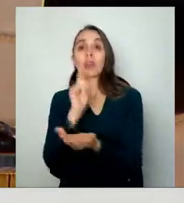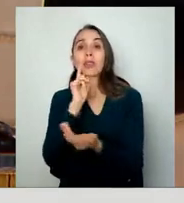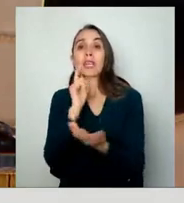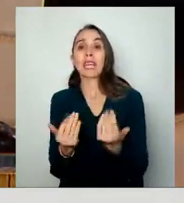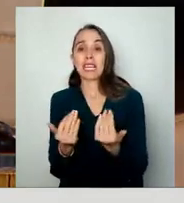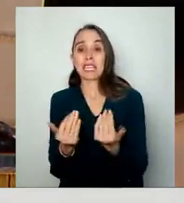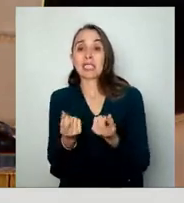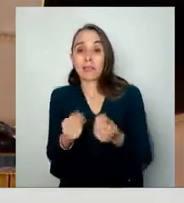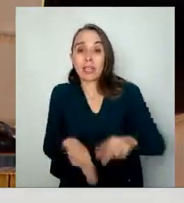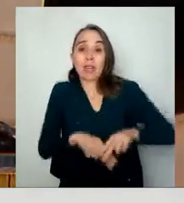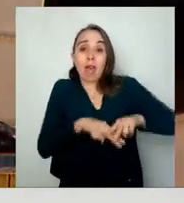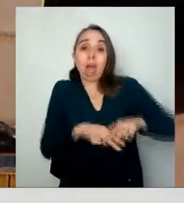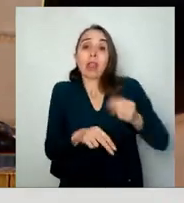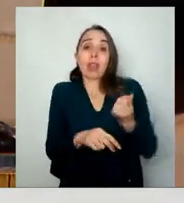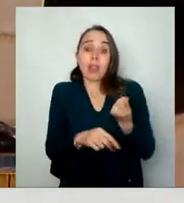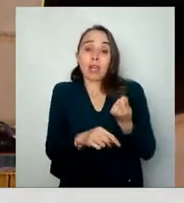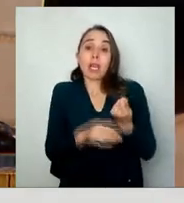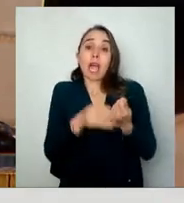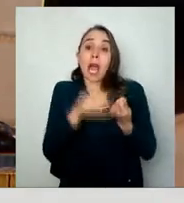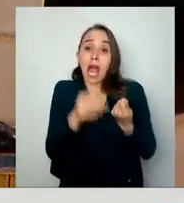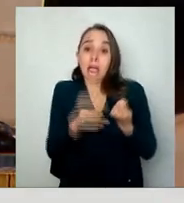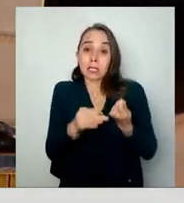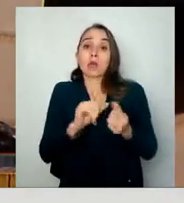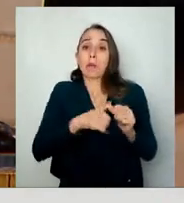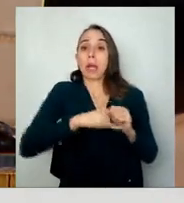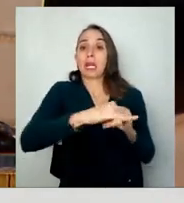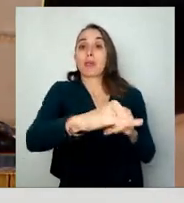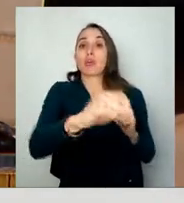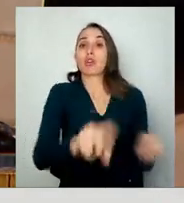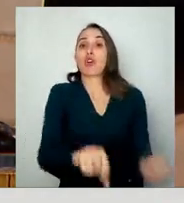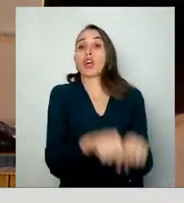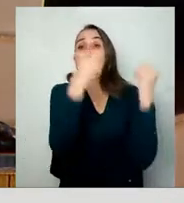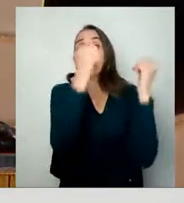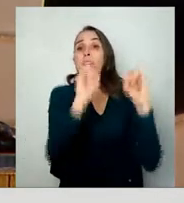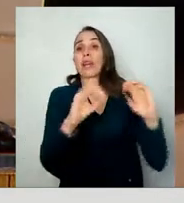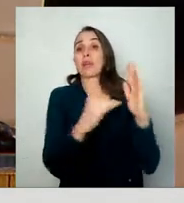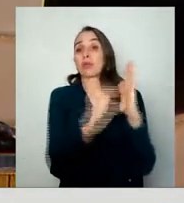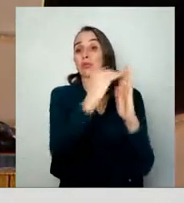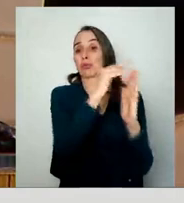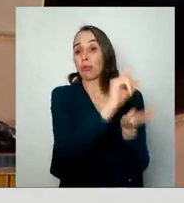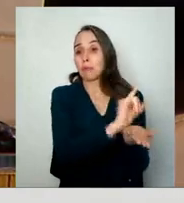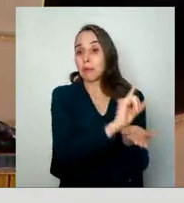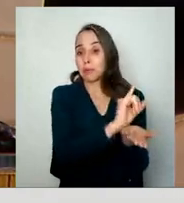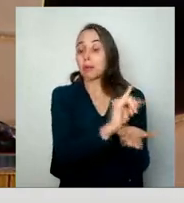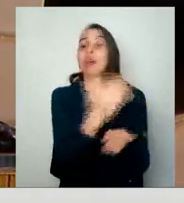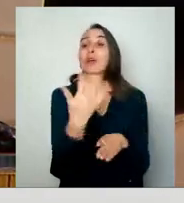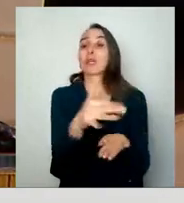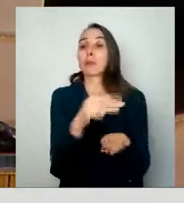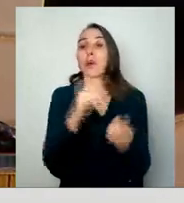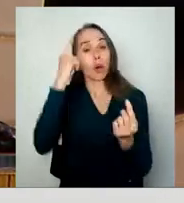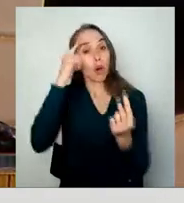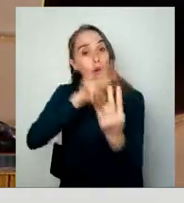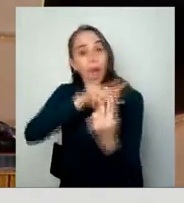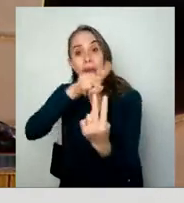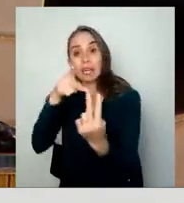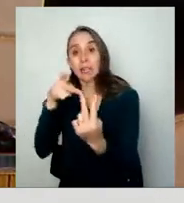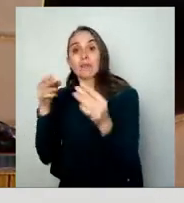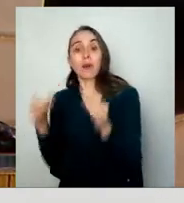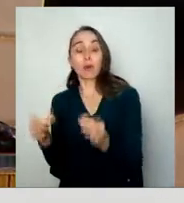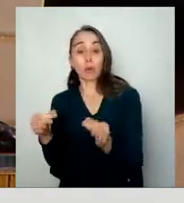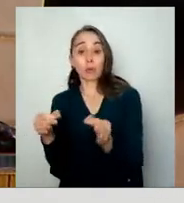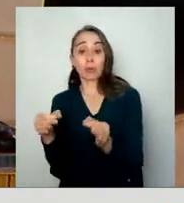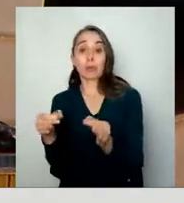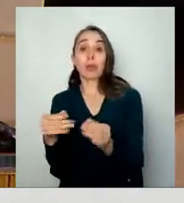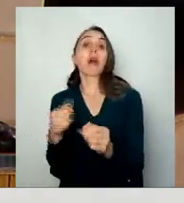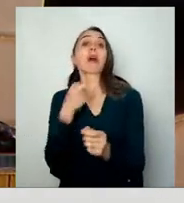y deben asegurar su sostenibilidad es Igualmente fundamental que se busquen alternativas justas para garantizar el acceso